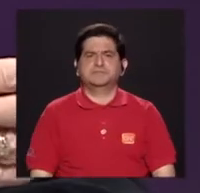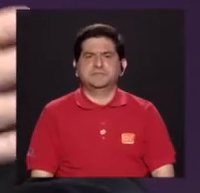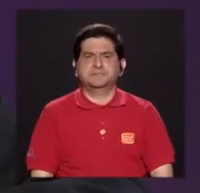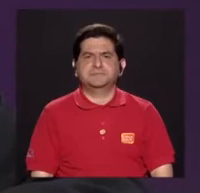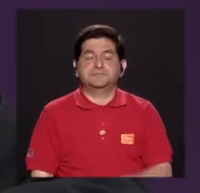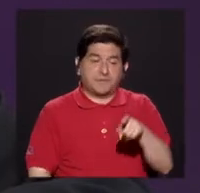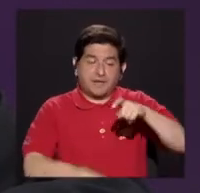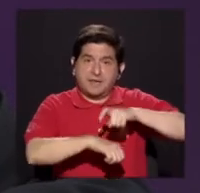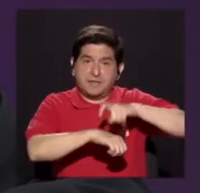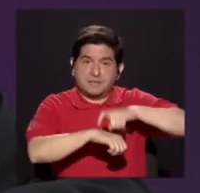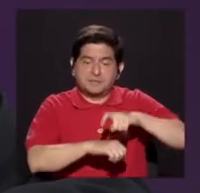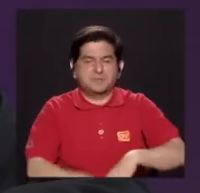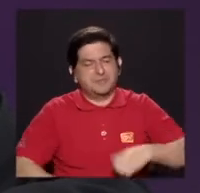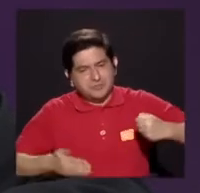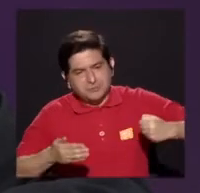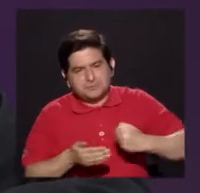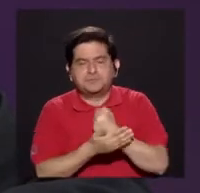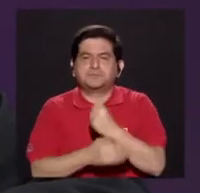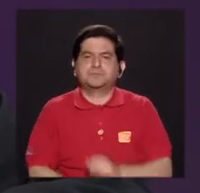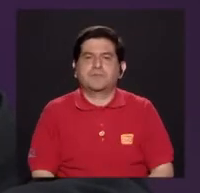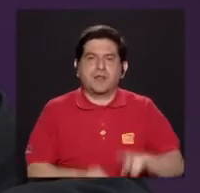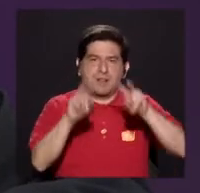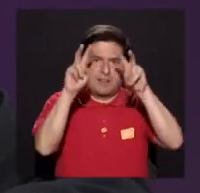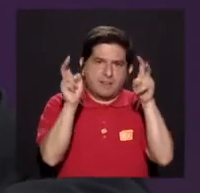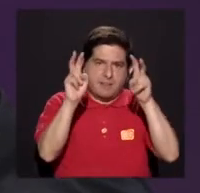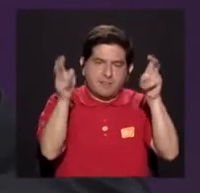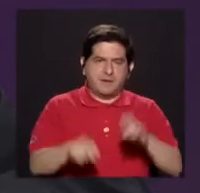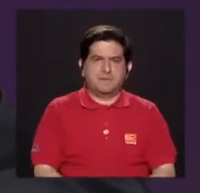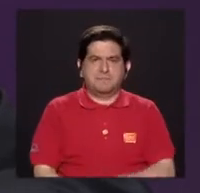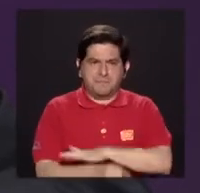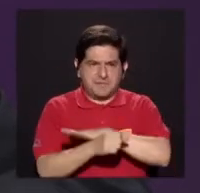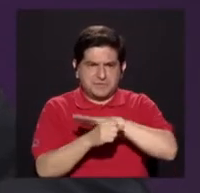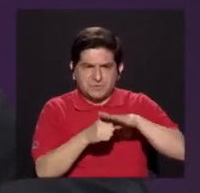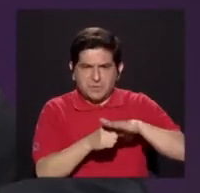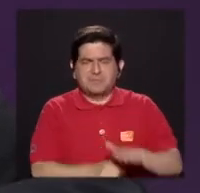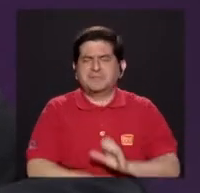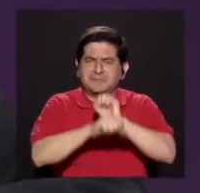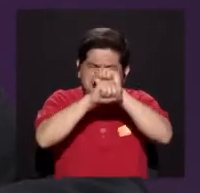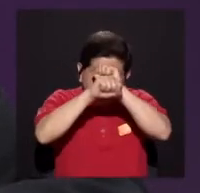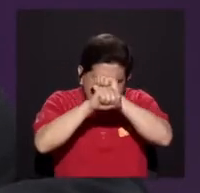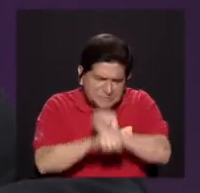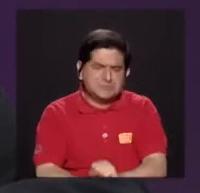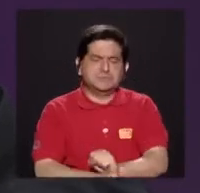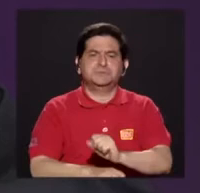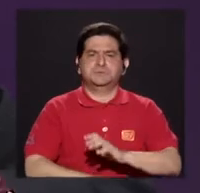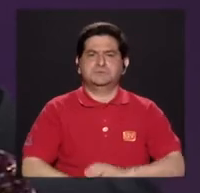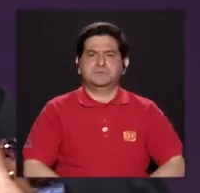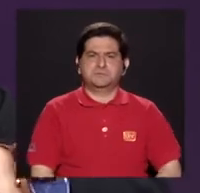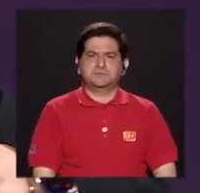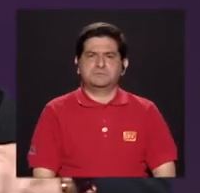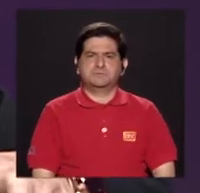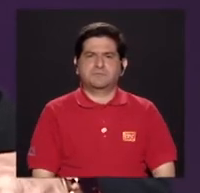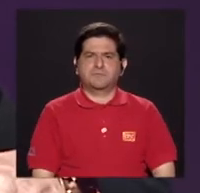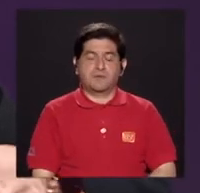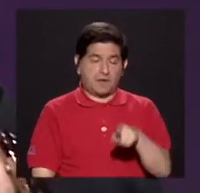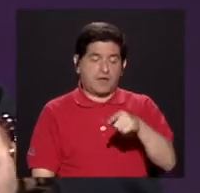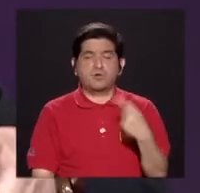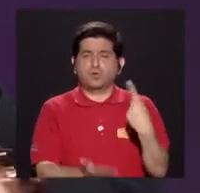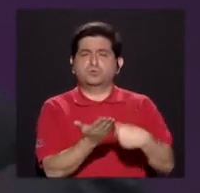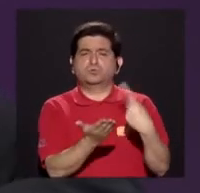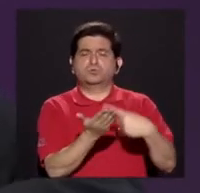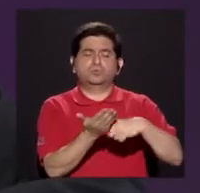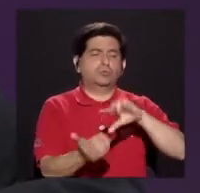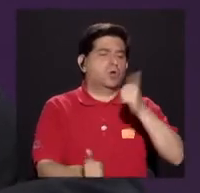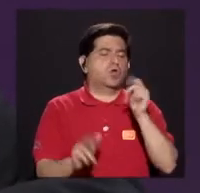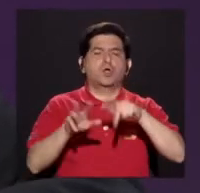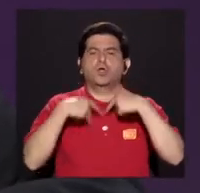la que entonces, desafortunadamente, salen temas absolutamente de corte conservador que se ponen en la palestra y los